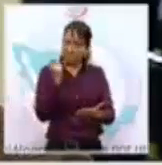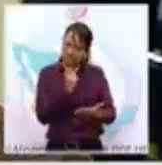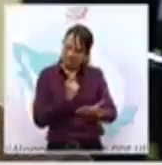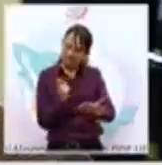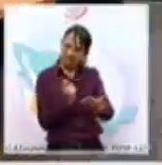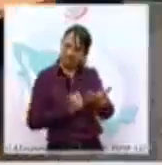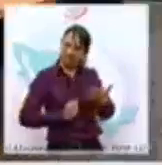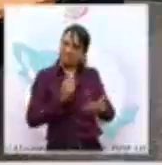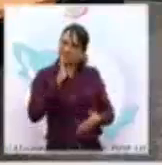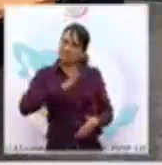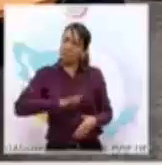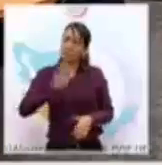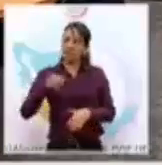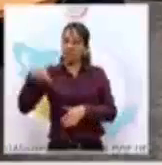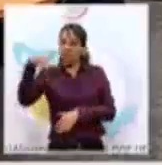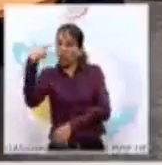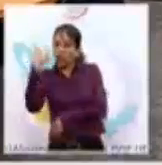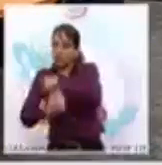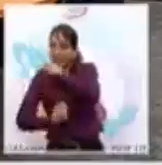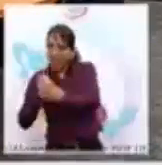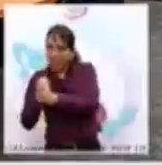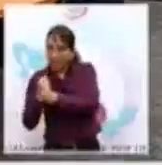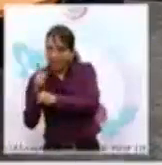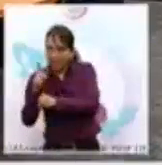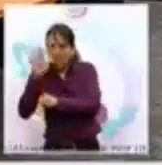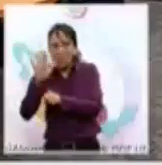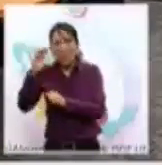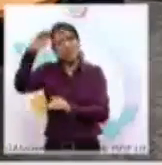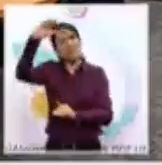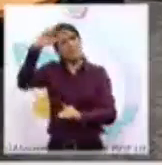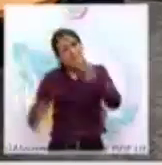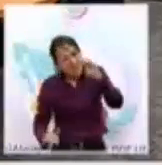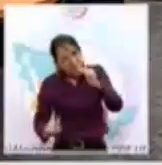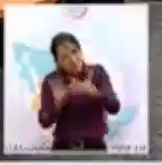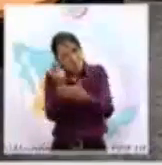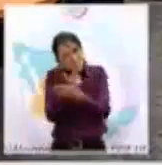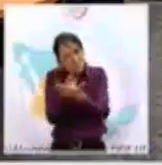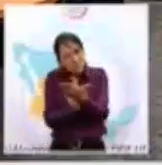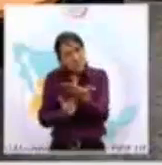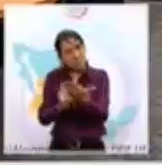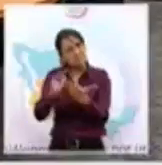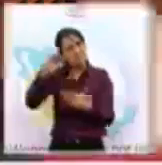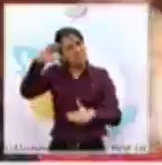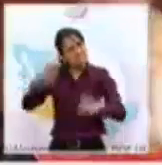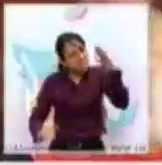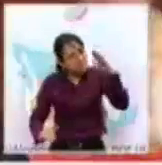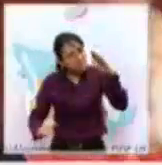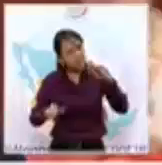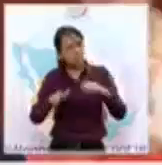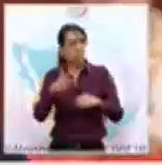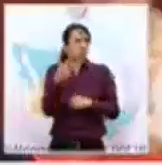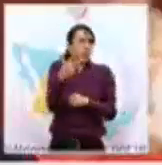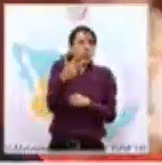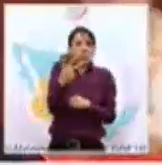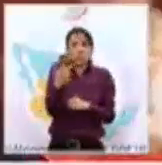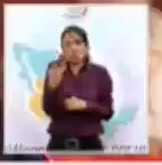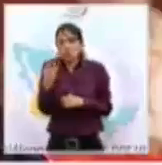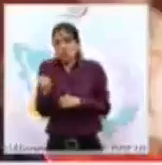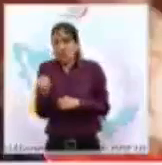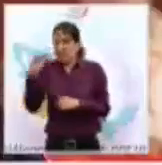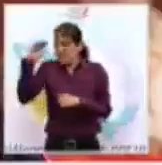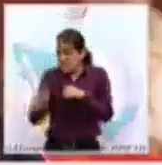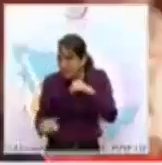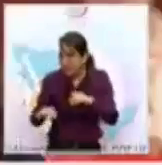de ser niños de 8, 9 años de edad. ¿Por qué lo traigo a colación? Porque creo que efectivamente en estos